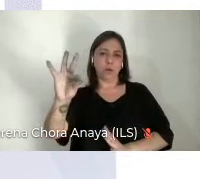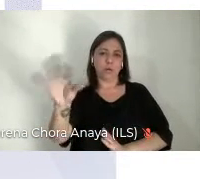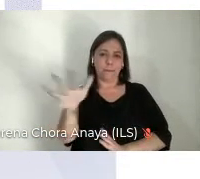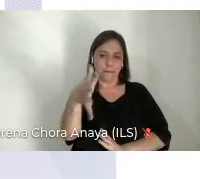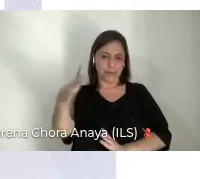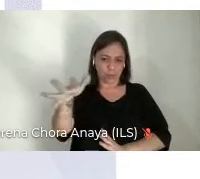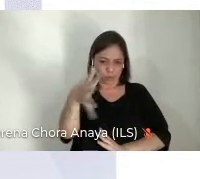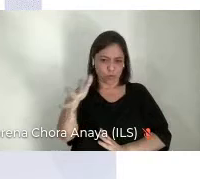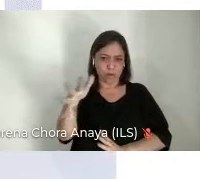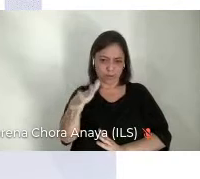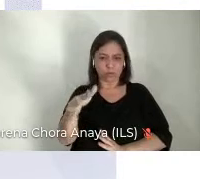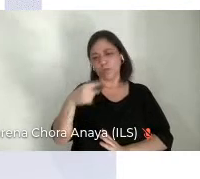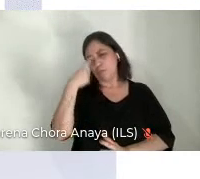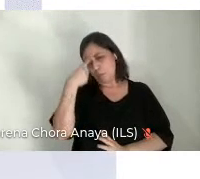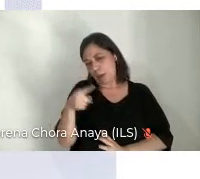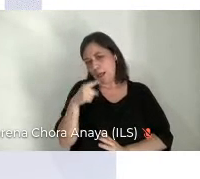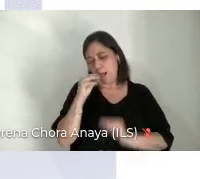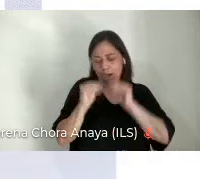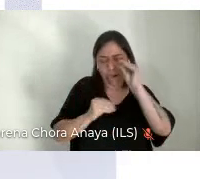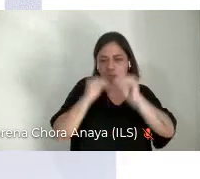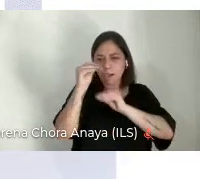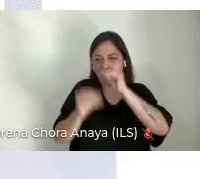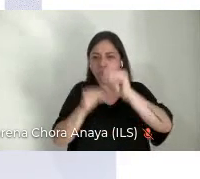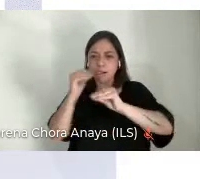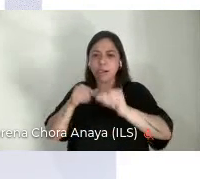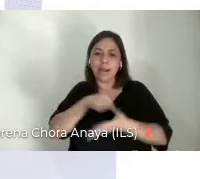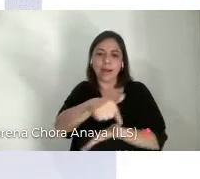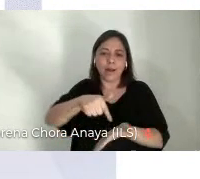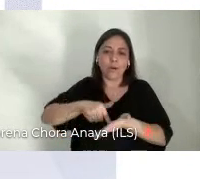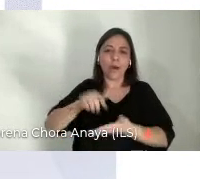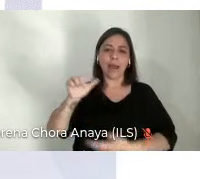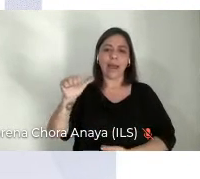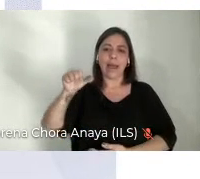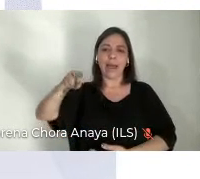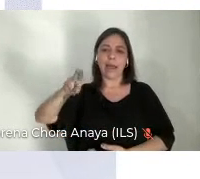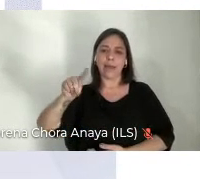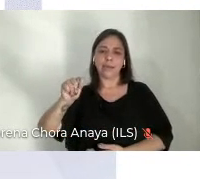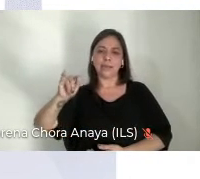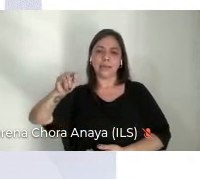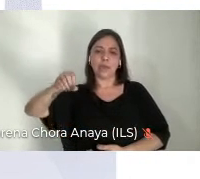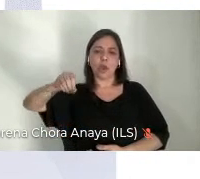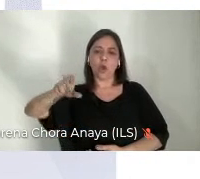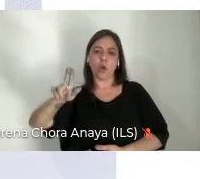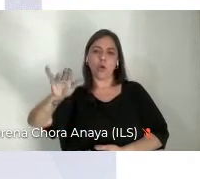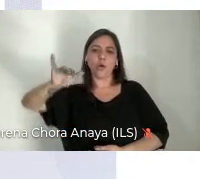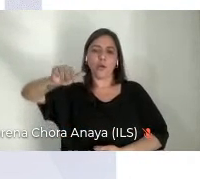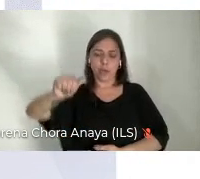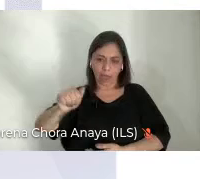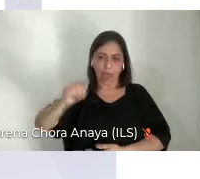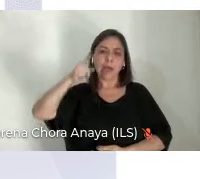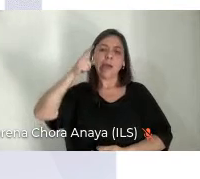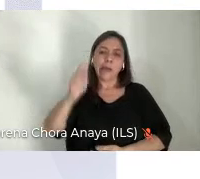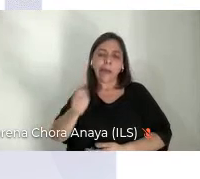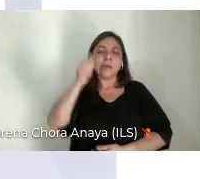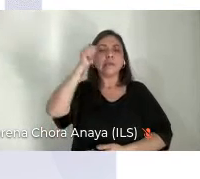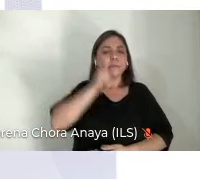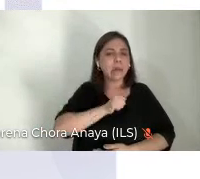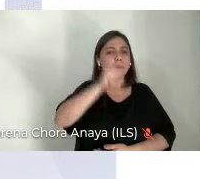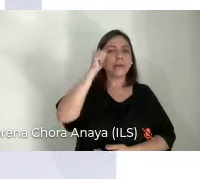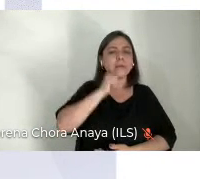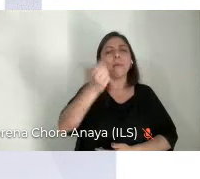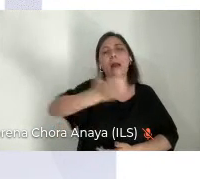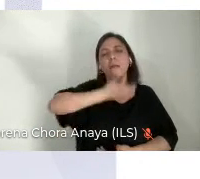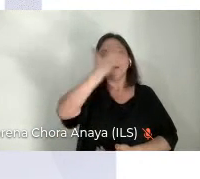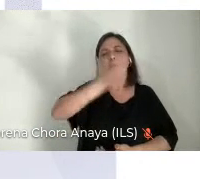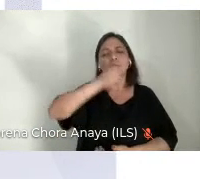de construir, digamos, esa visión para Antioquia que rompiera los esquemas convencionales, pudiera comprometer a la población, pero